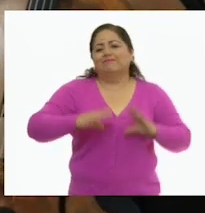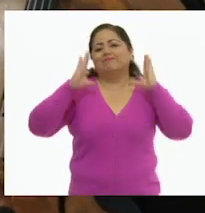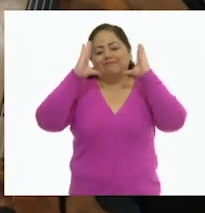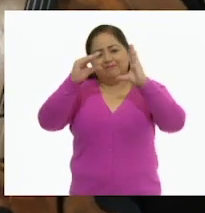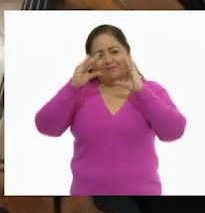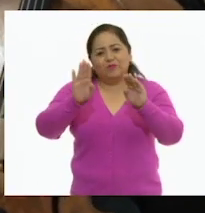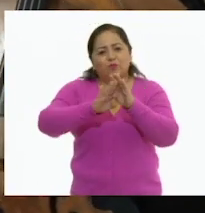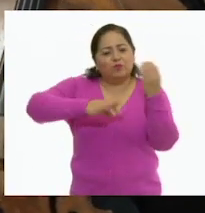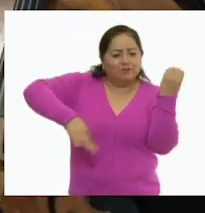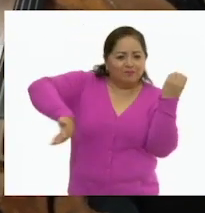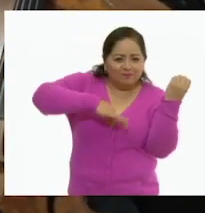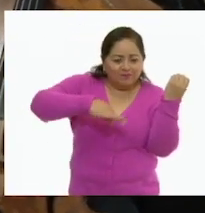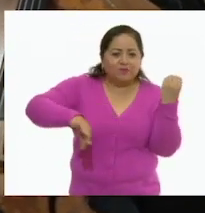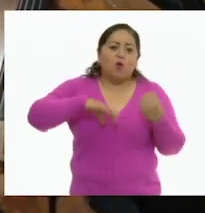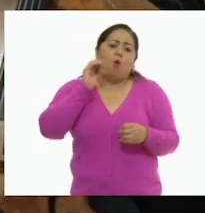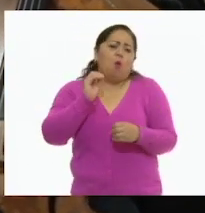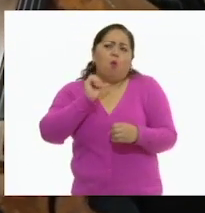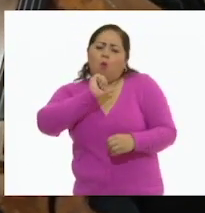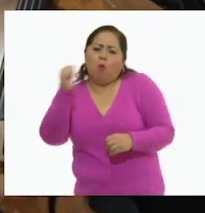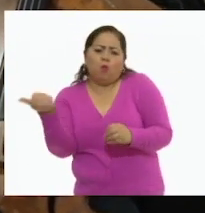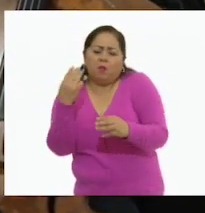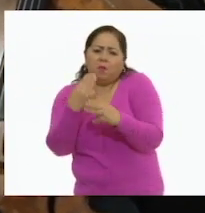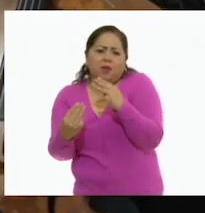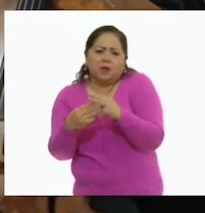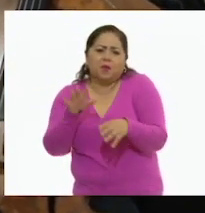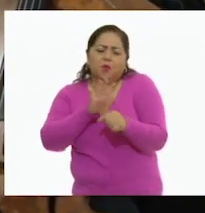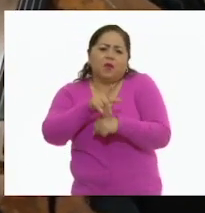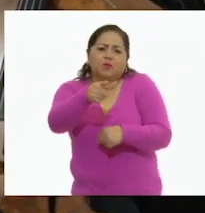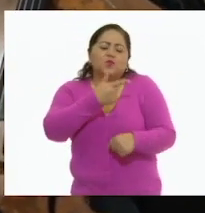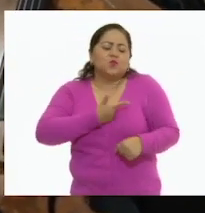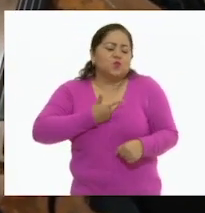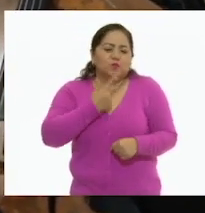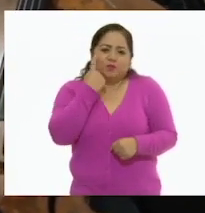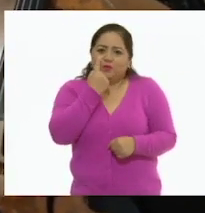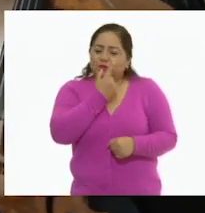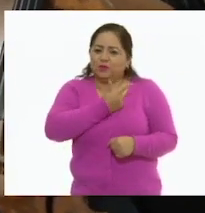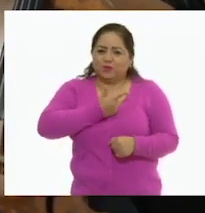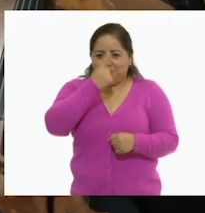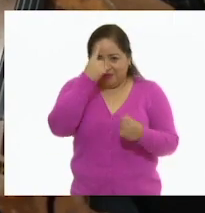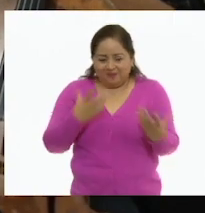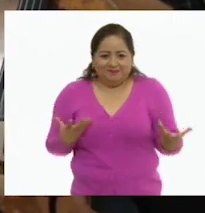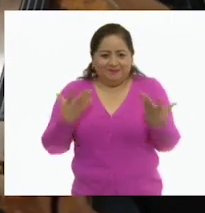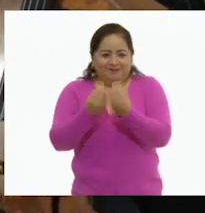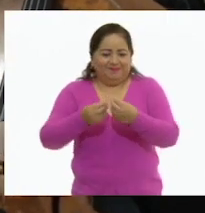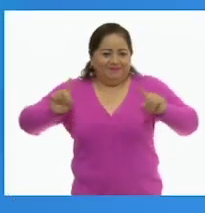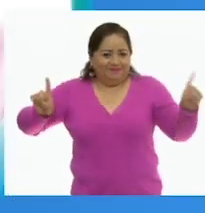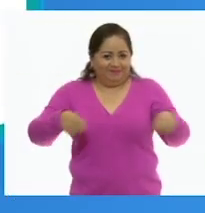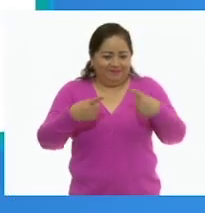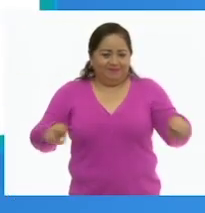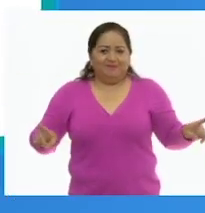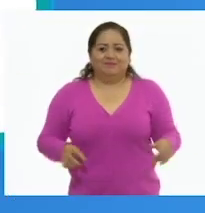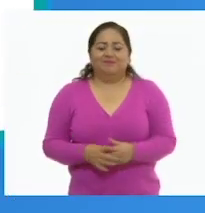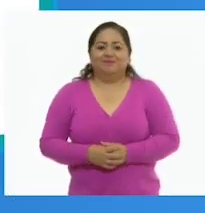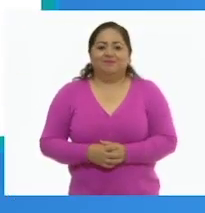tocar el violonchelo o cualquier otro instrumento que sea de tu preferencia y que forme parte de la orquesta sinfónica.